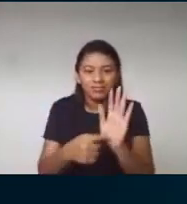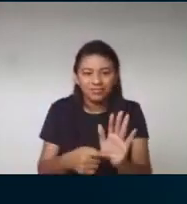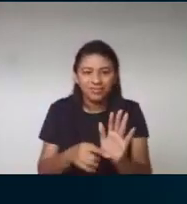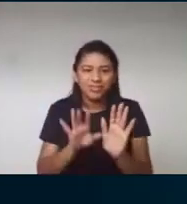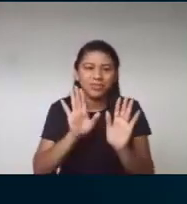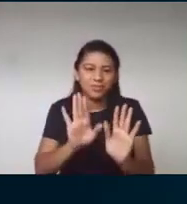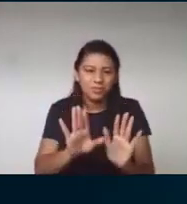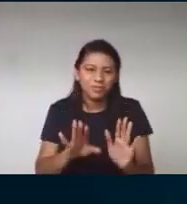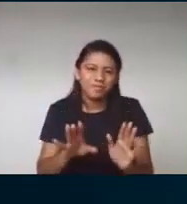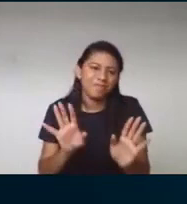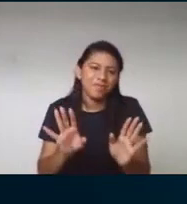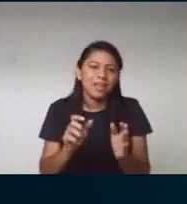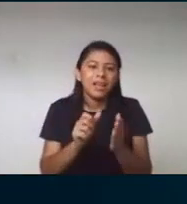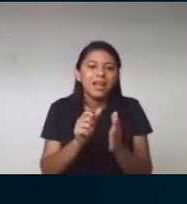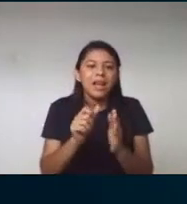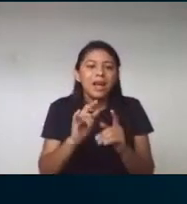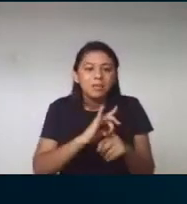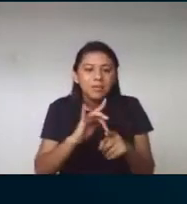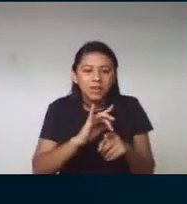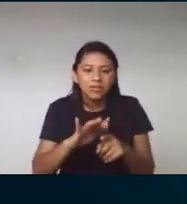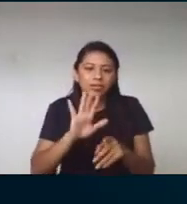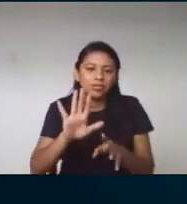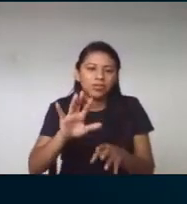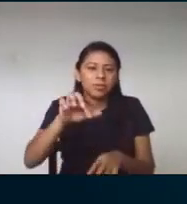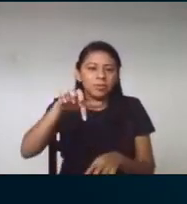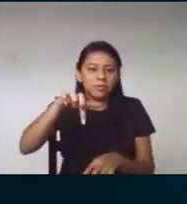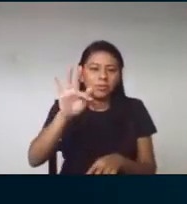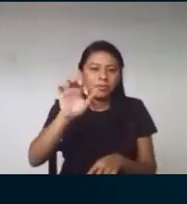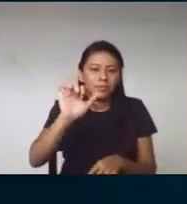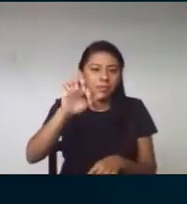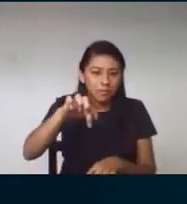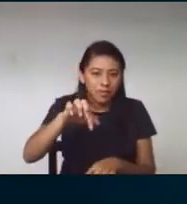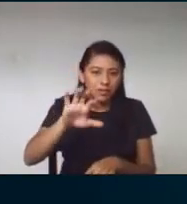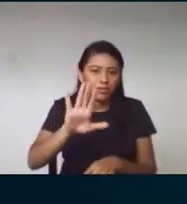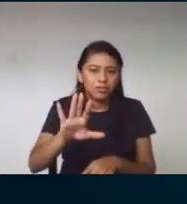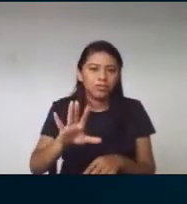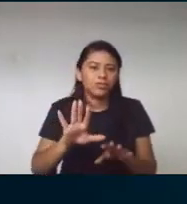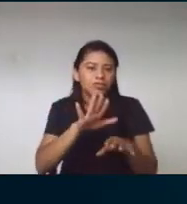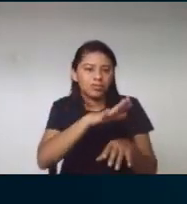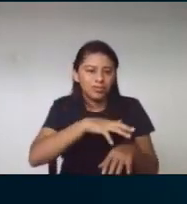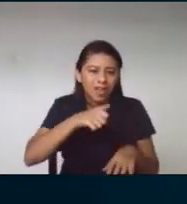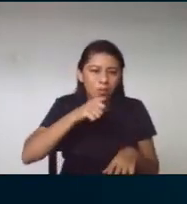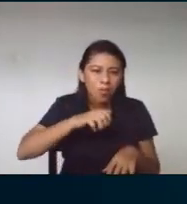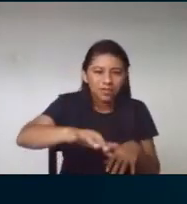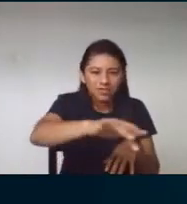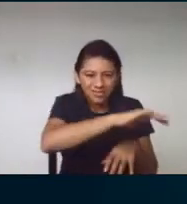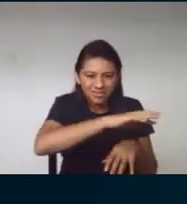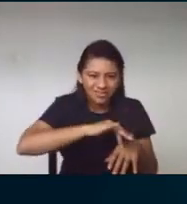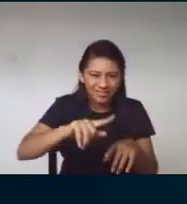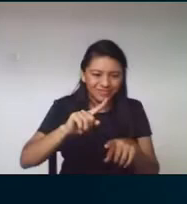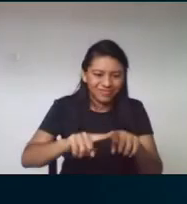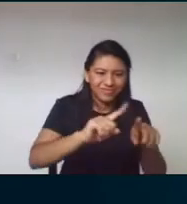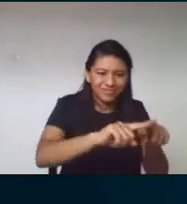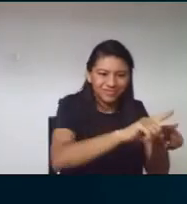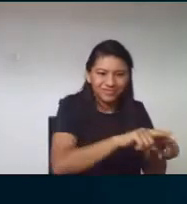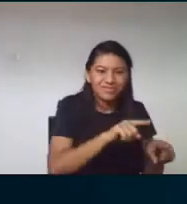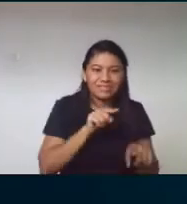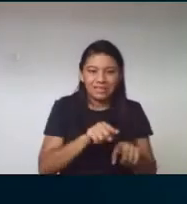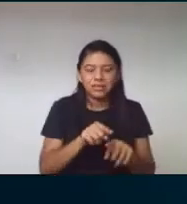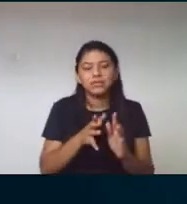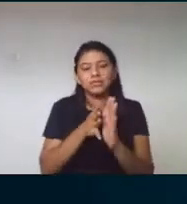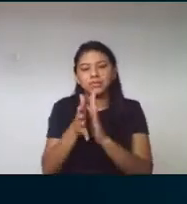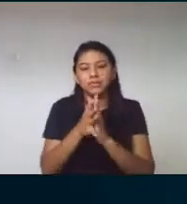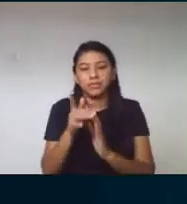Las preguntas, los asistentes a la presentación pueden hacerlas por el iconito de WhatsApp que debe aparecer por ahí en